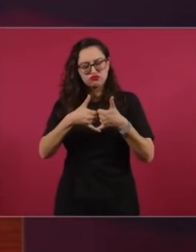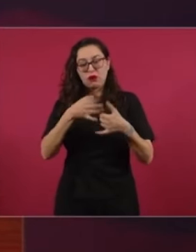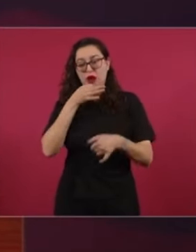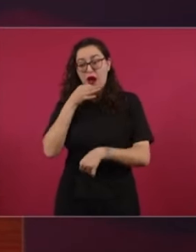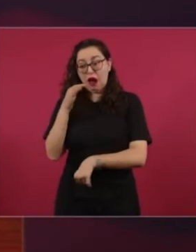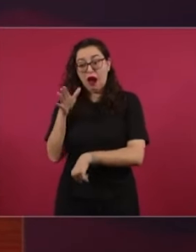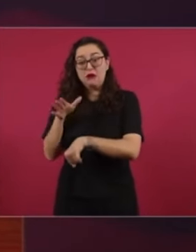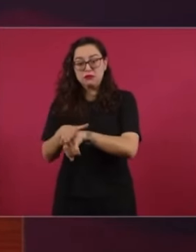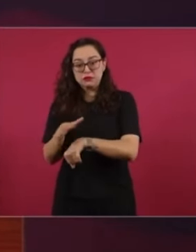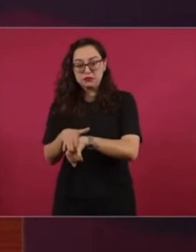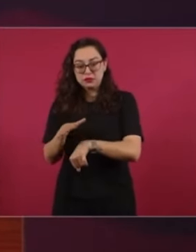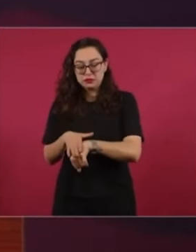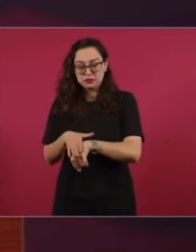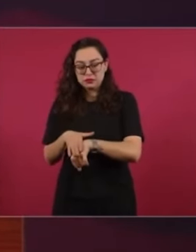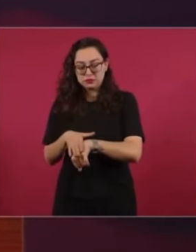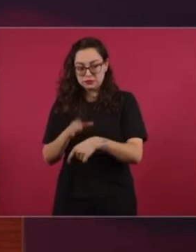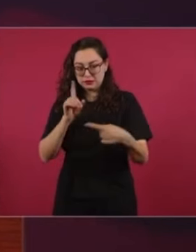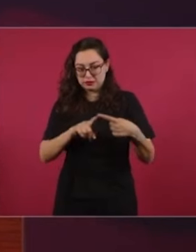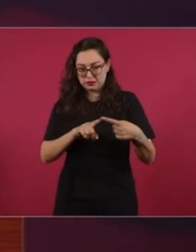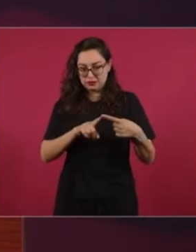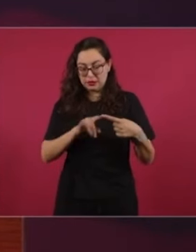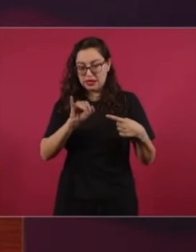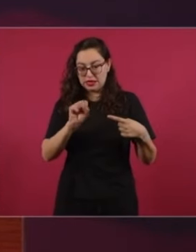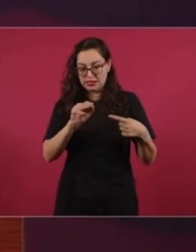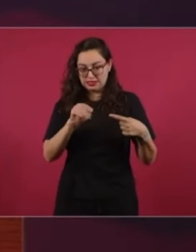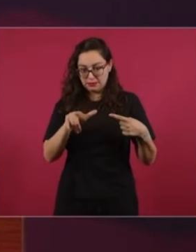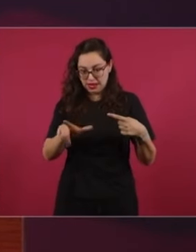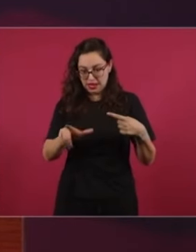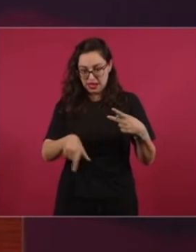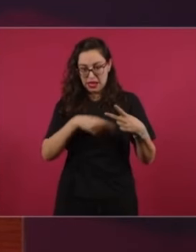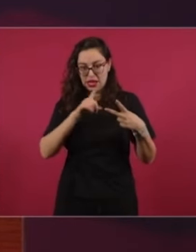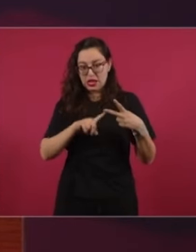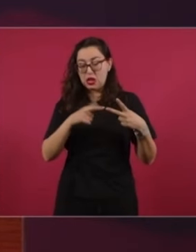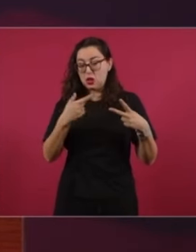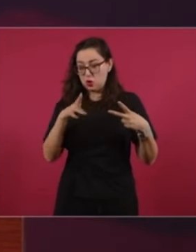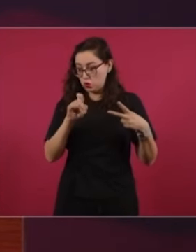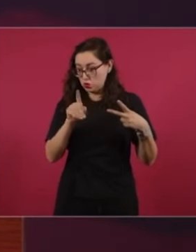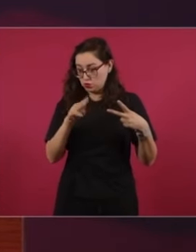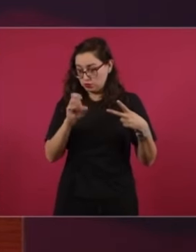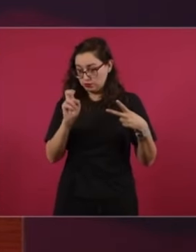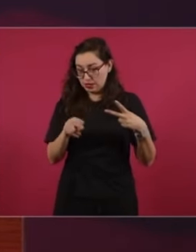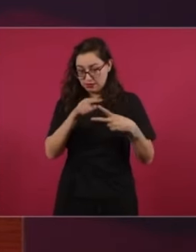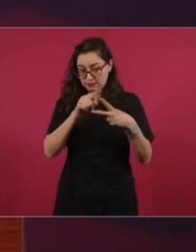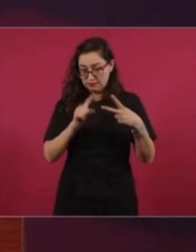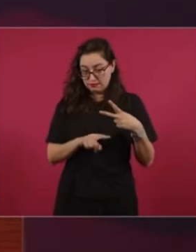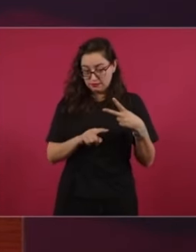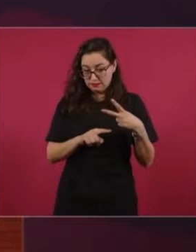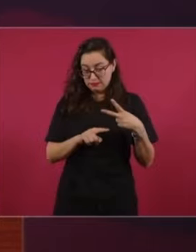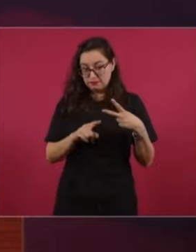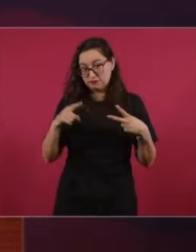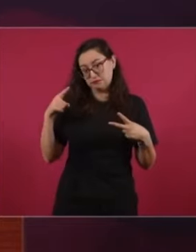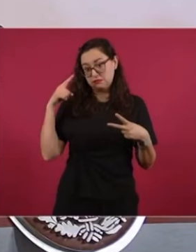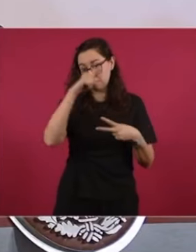que Ismael, el mayo zambada y Joaquín Guzmán López se encontraban bajo